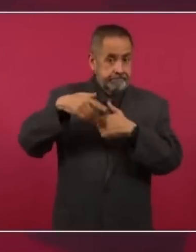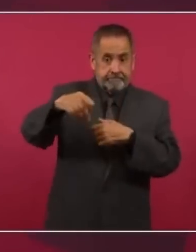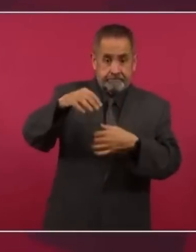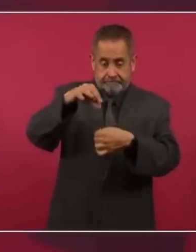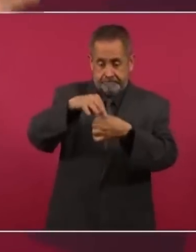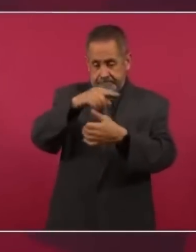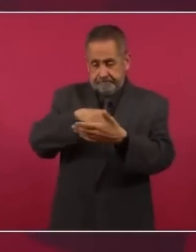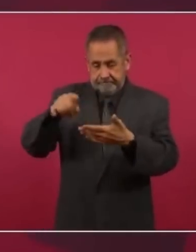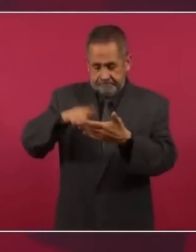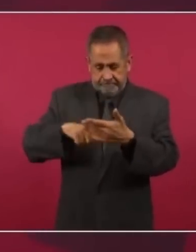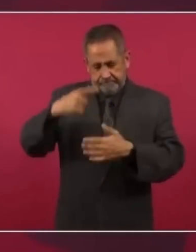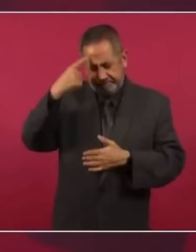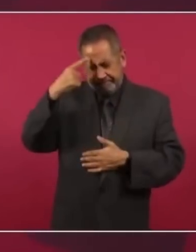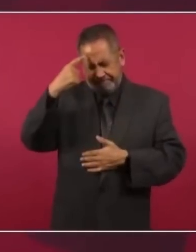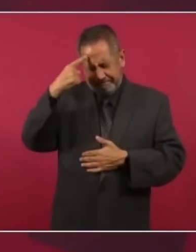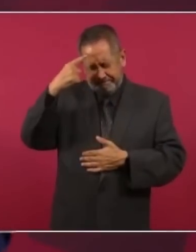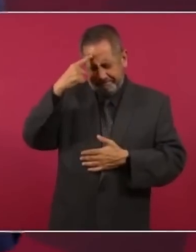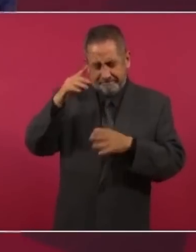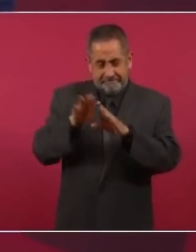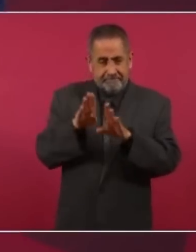que no se esté pensando